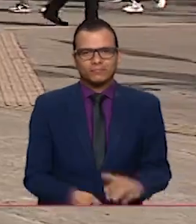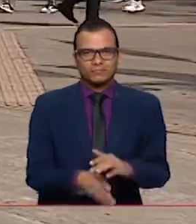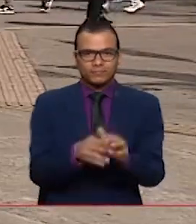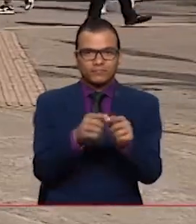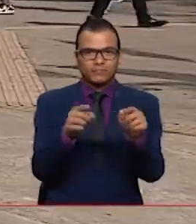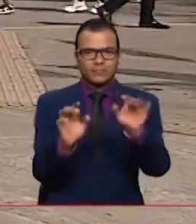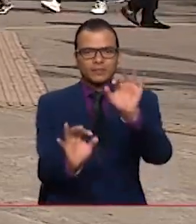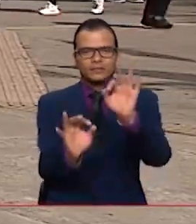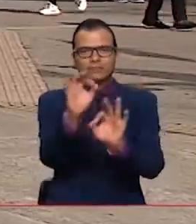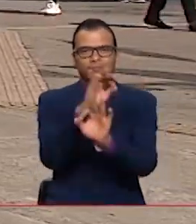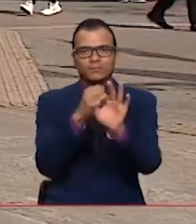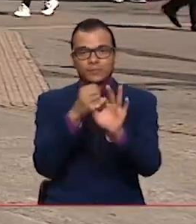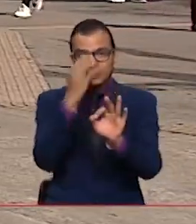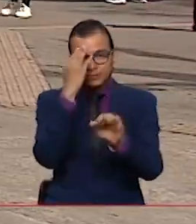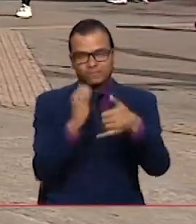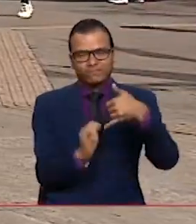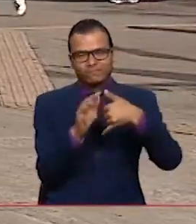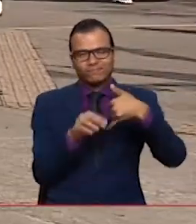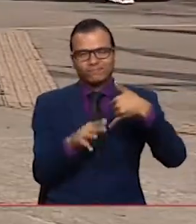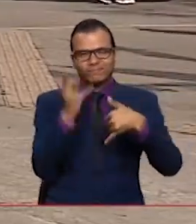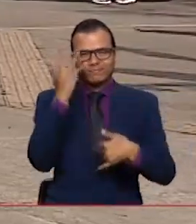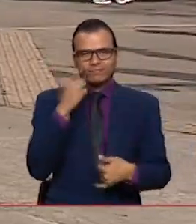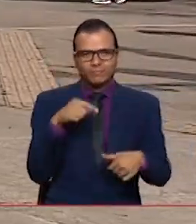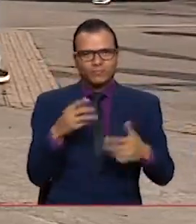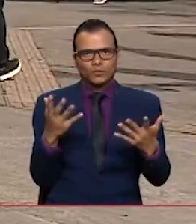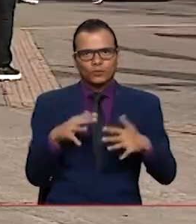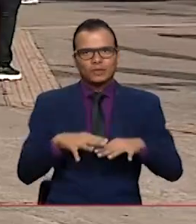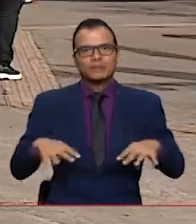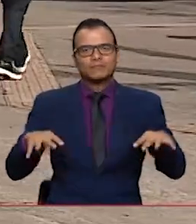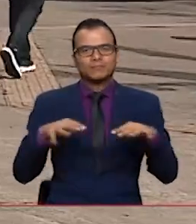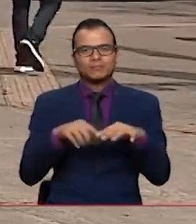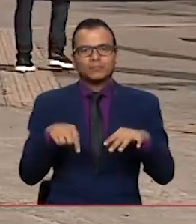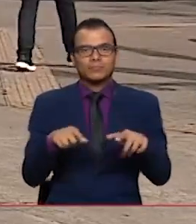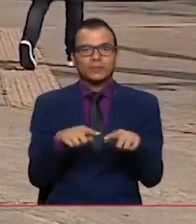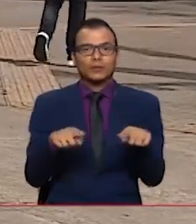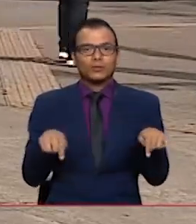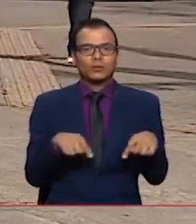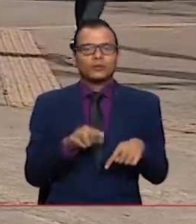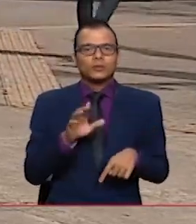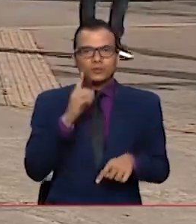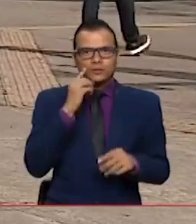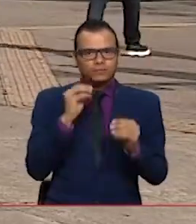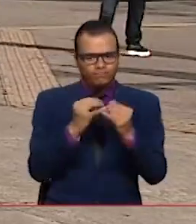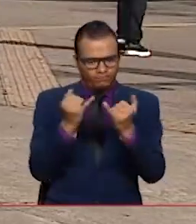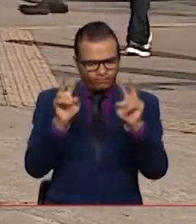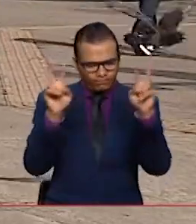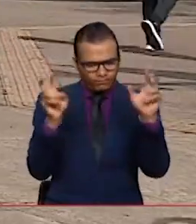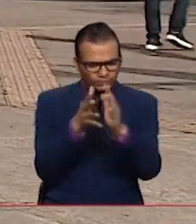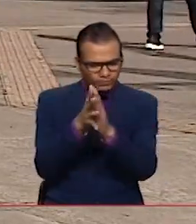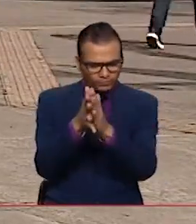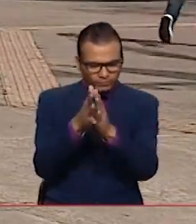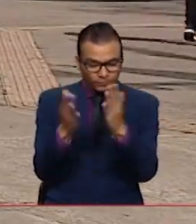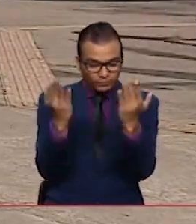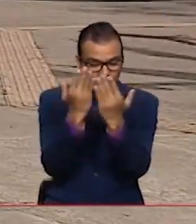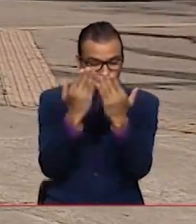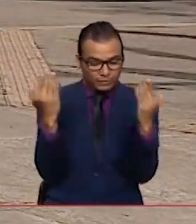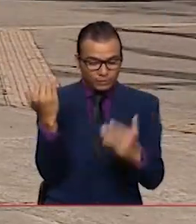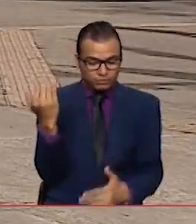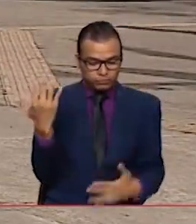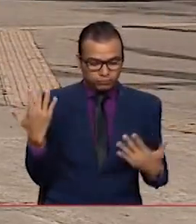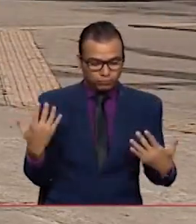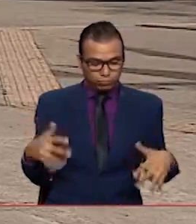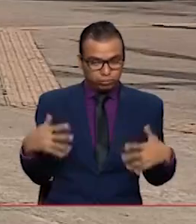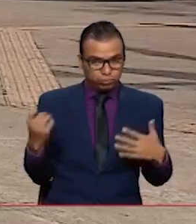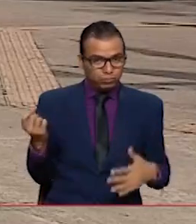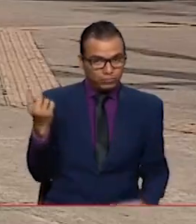Continuamos en Telepacífico Noticias La Región todos los días, hoy desde la plazoleta Jairo Varela, y pues queremos hablarles de una exposición que de hecho se